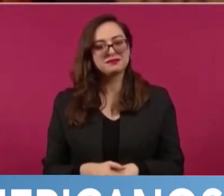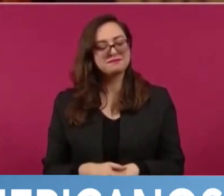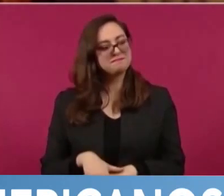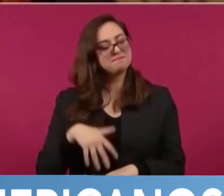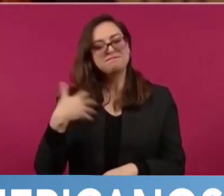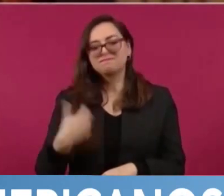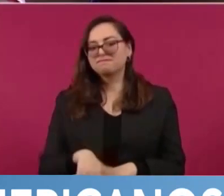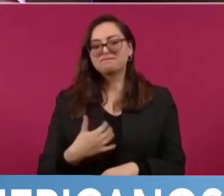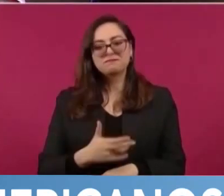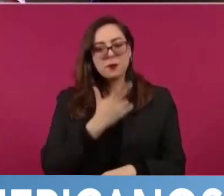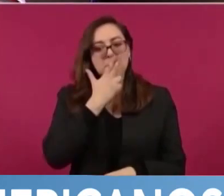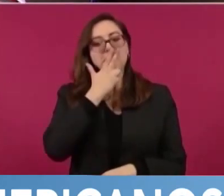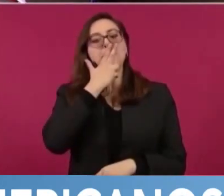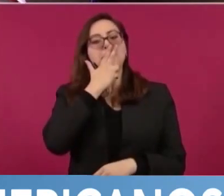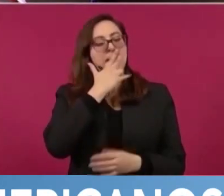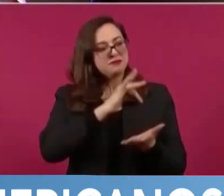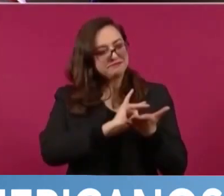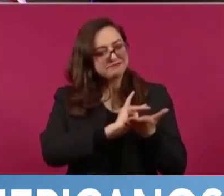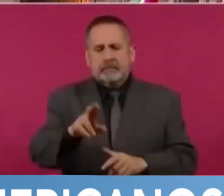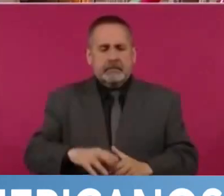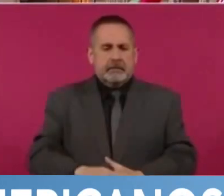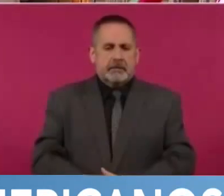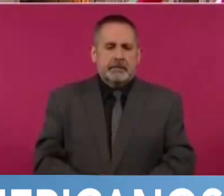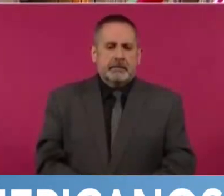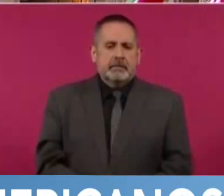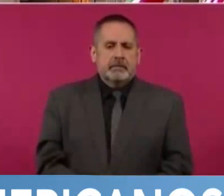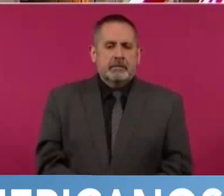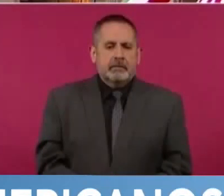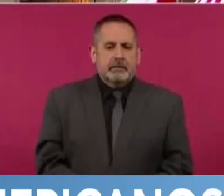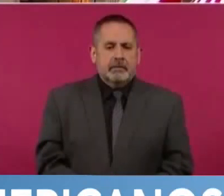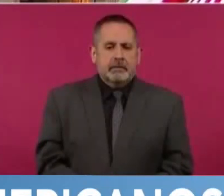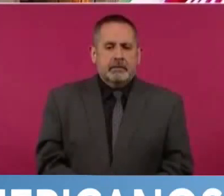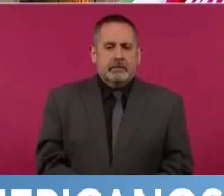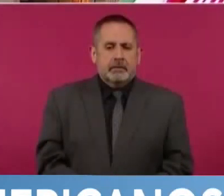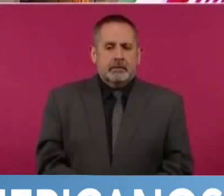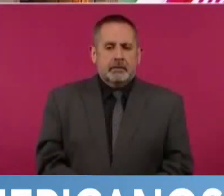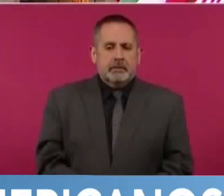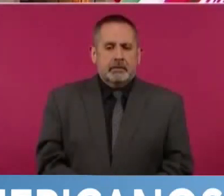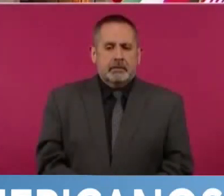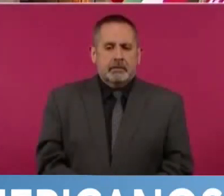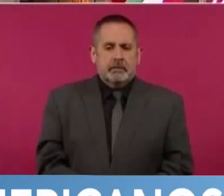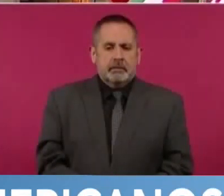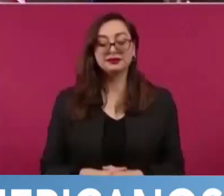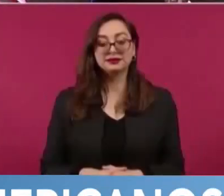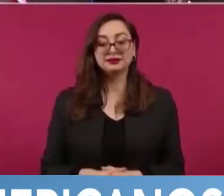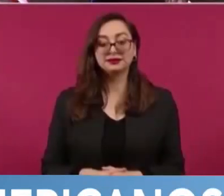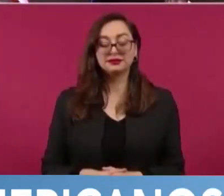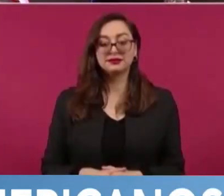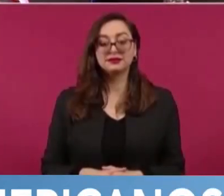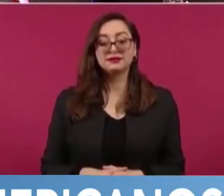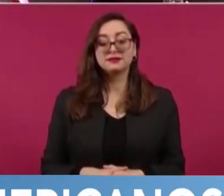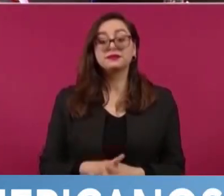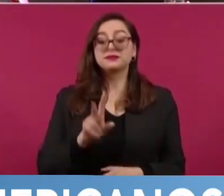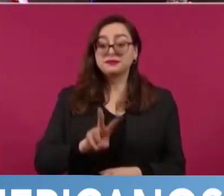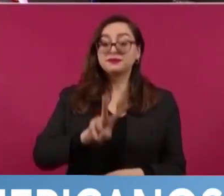más importancia le dieron. Las tres naciones asumieron los compromisos de la Declaración de Los Ángeles, en particular con respecto